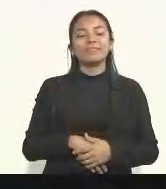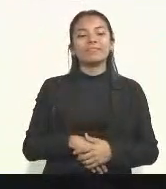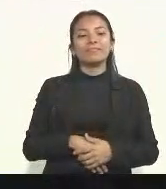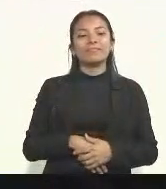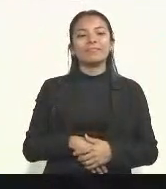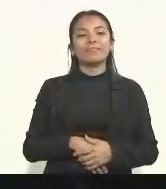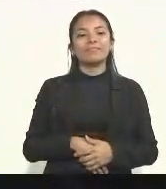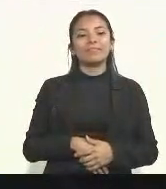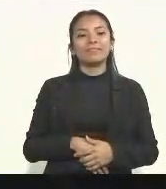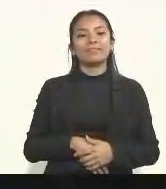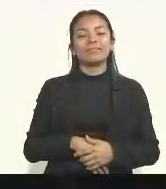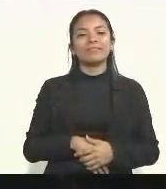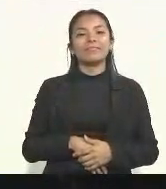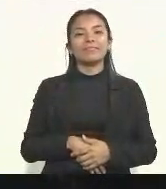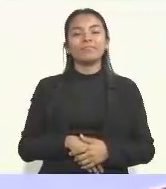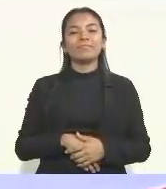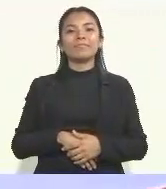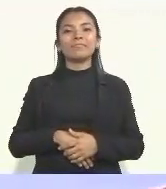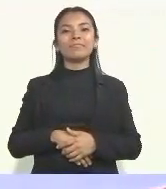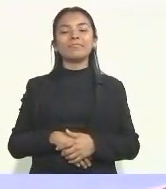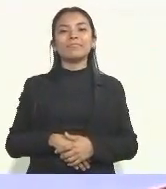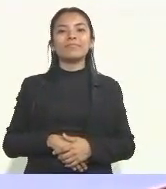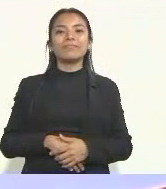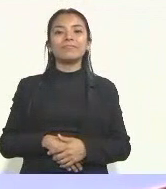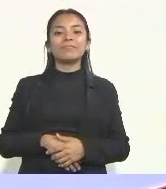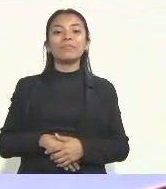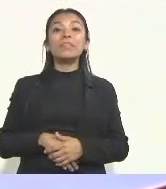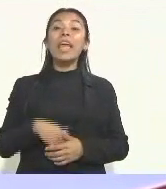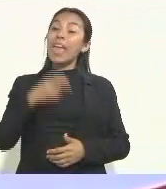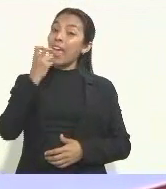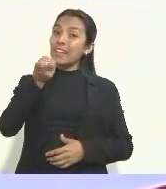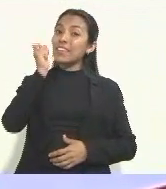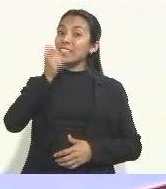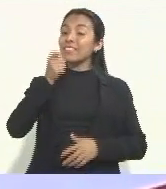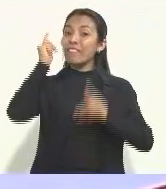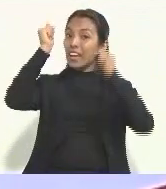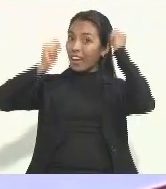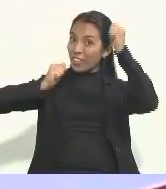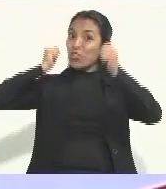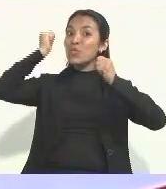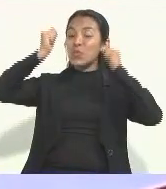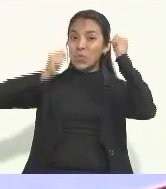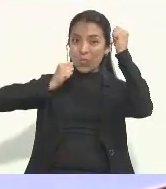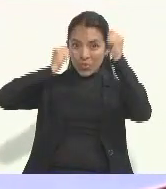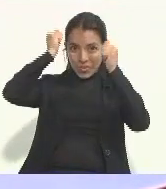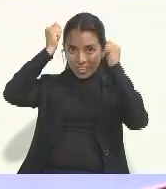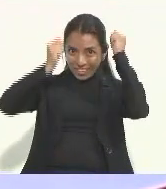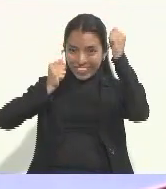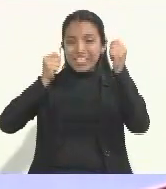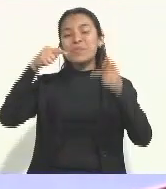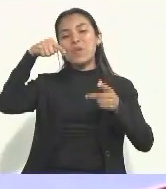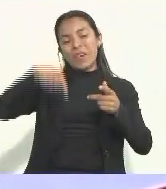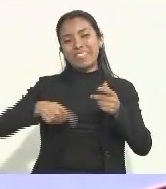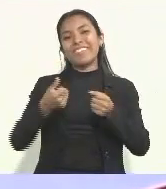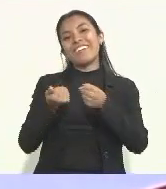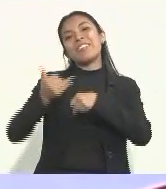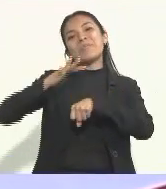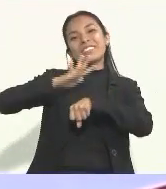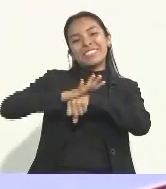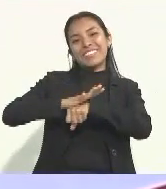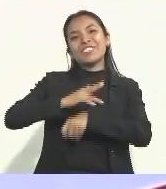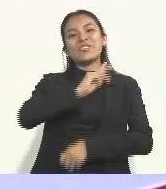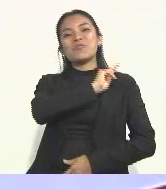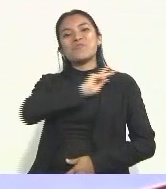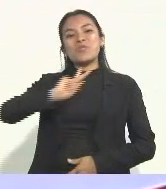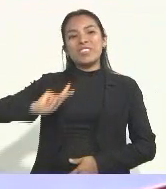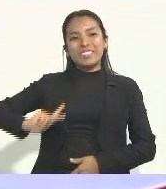la sustitución del alumbrado público con lámparas de LED, mejoramiento de señalética, además de adquisición del equipo de cómputo como parte de la modernización del municipio.